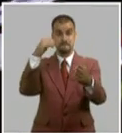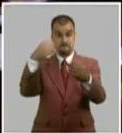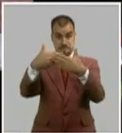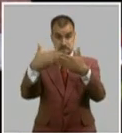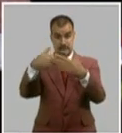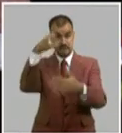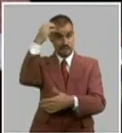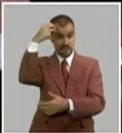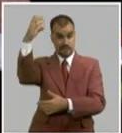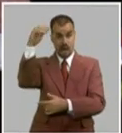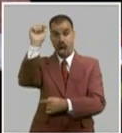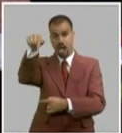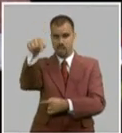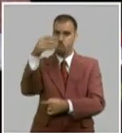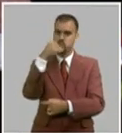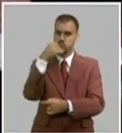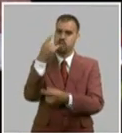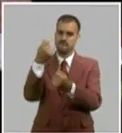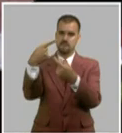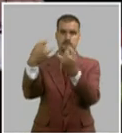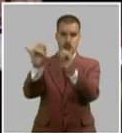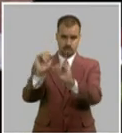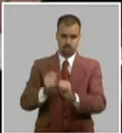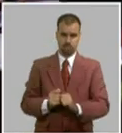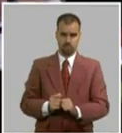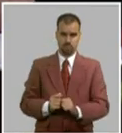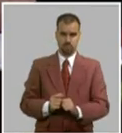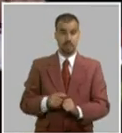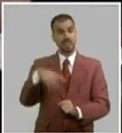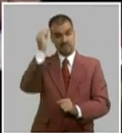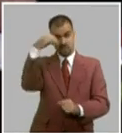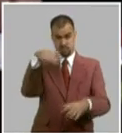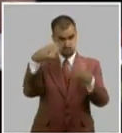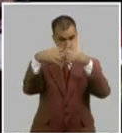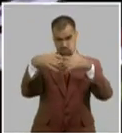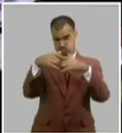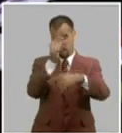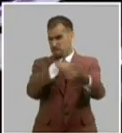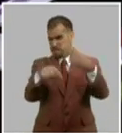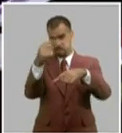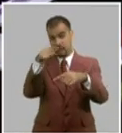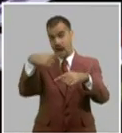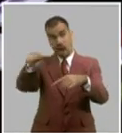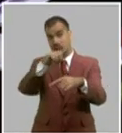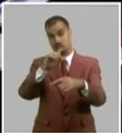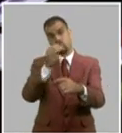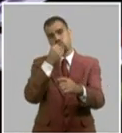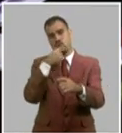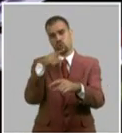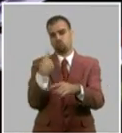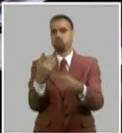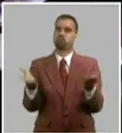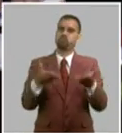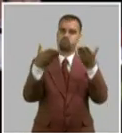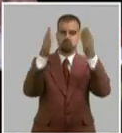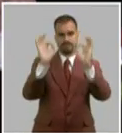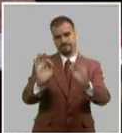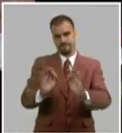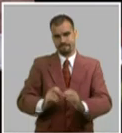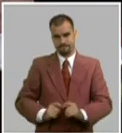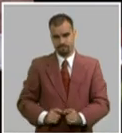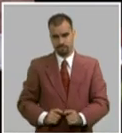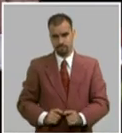socialista, que aquí hemos reconocido que es la estructura productiva básica y fundamental de nuestro modelo de desarrollo.